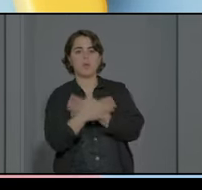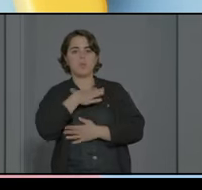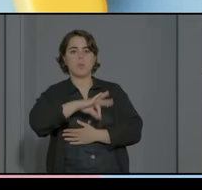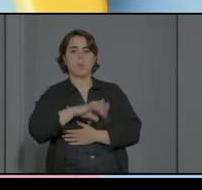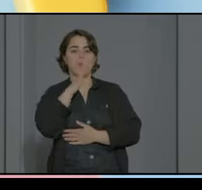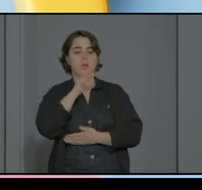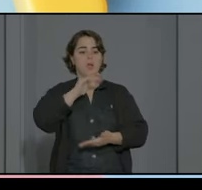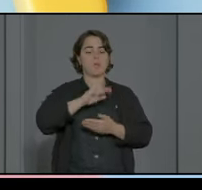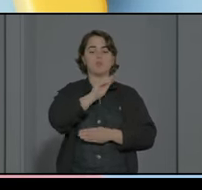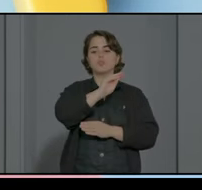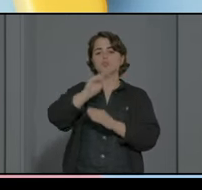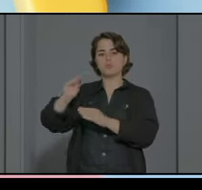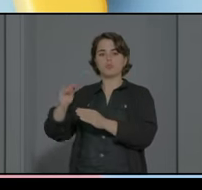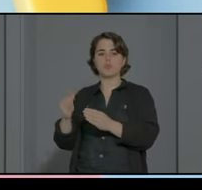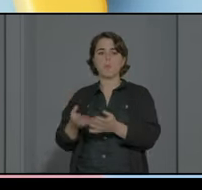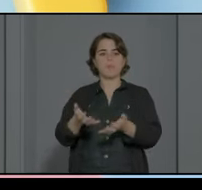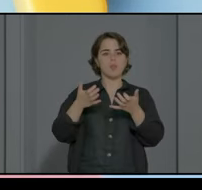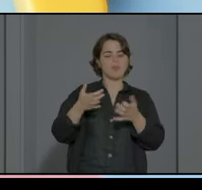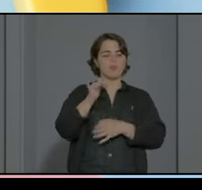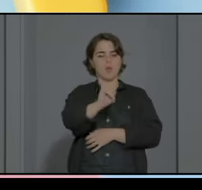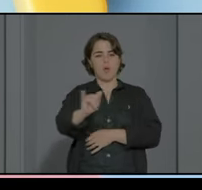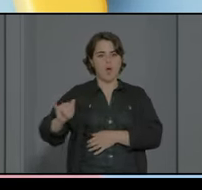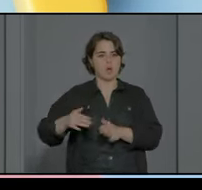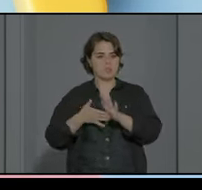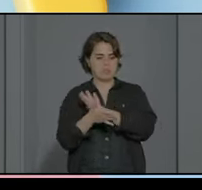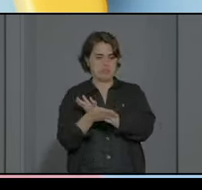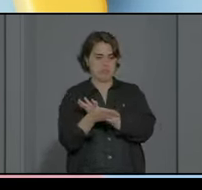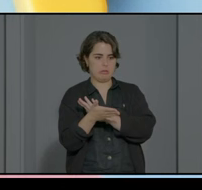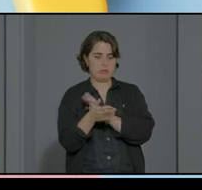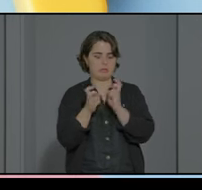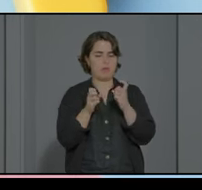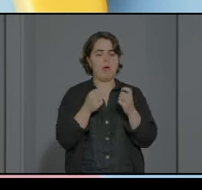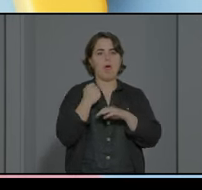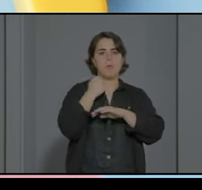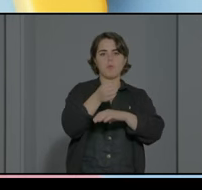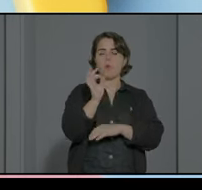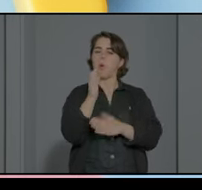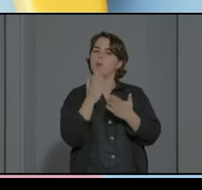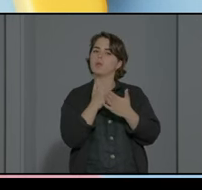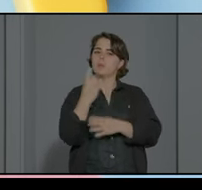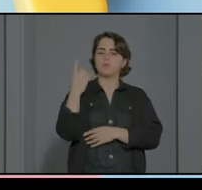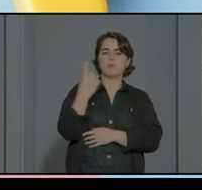beneficiados en mayor medida que a lo mejor podrían estar en un aula donde hay peques con más necesidades de apoyo como pueden ser en el aula de primaria